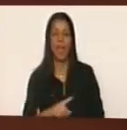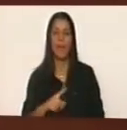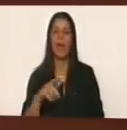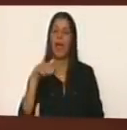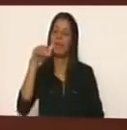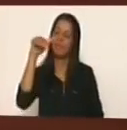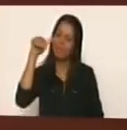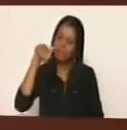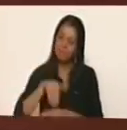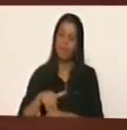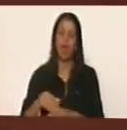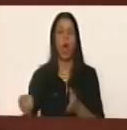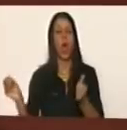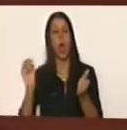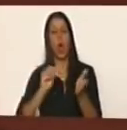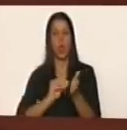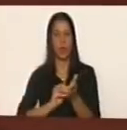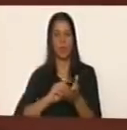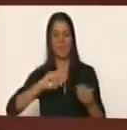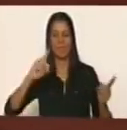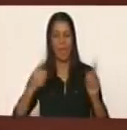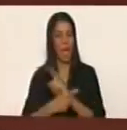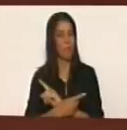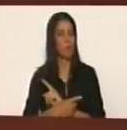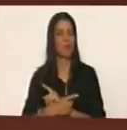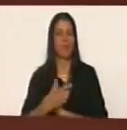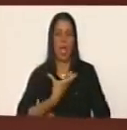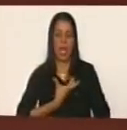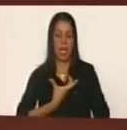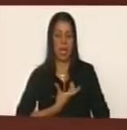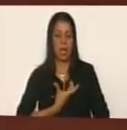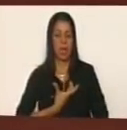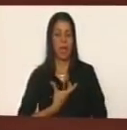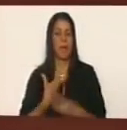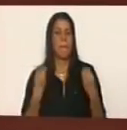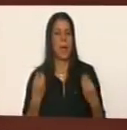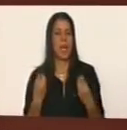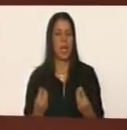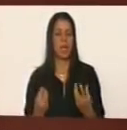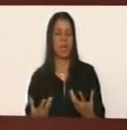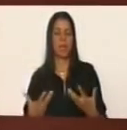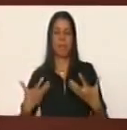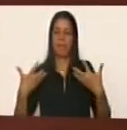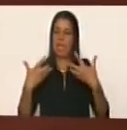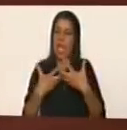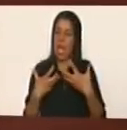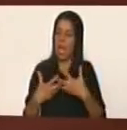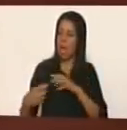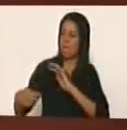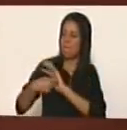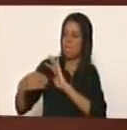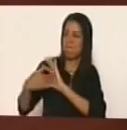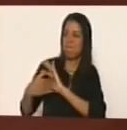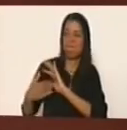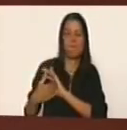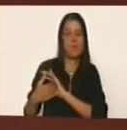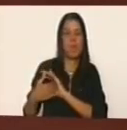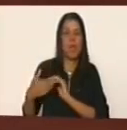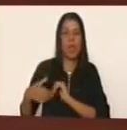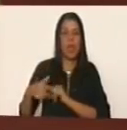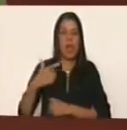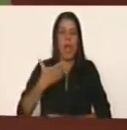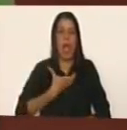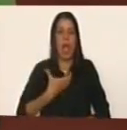elección, porque tenemos que crear las condiciones para que esta batalla que nosotros venimos librando de manera heroica cuente con todos